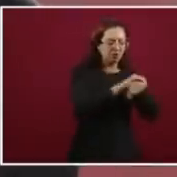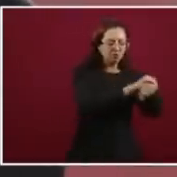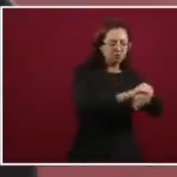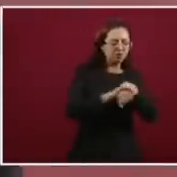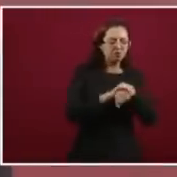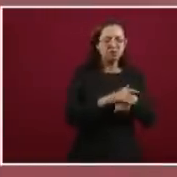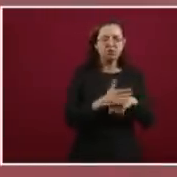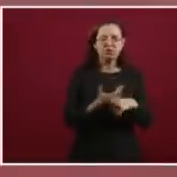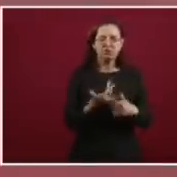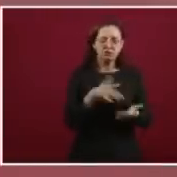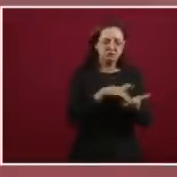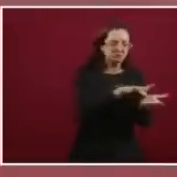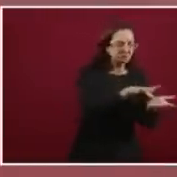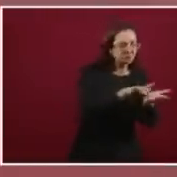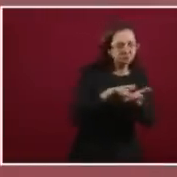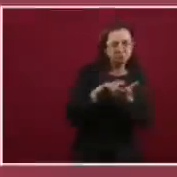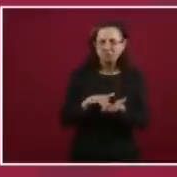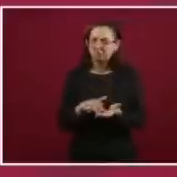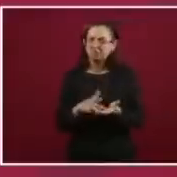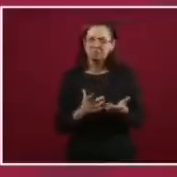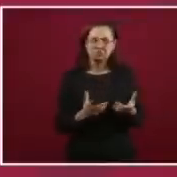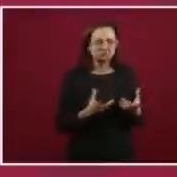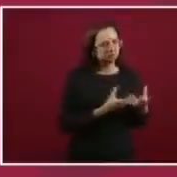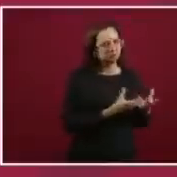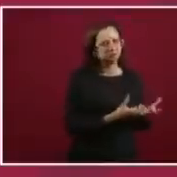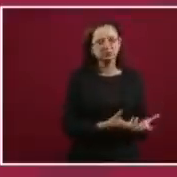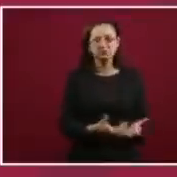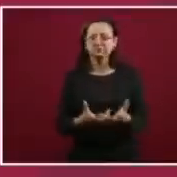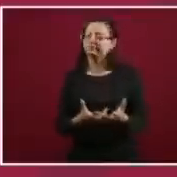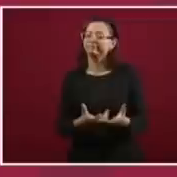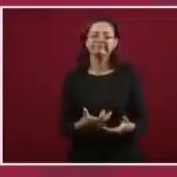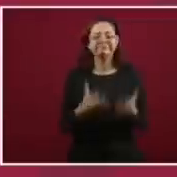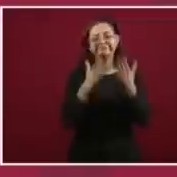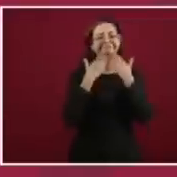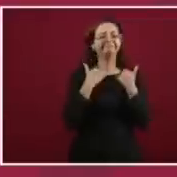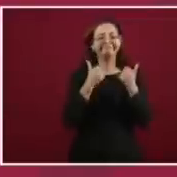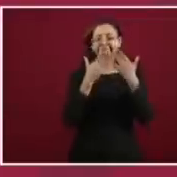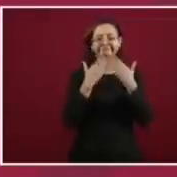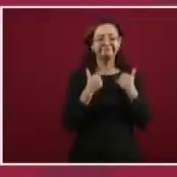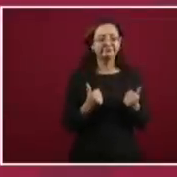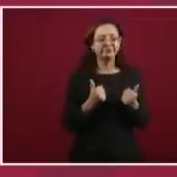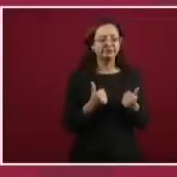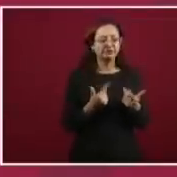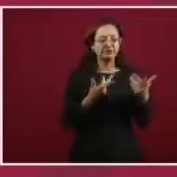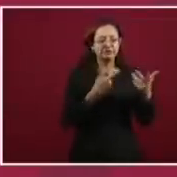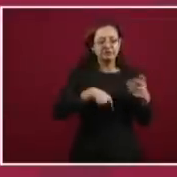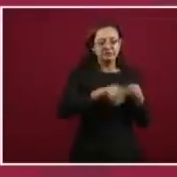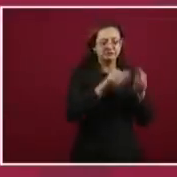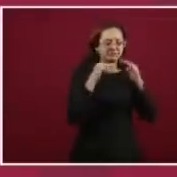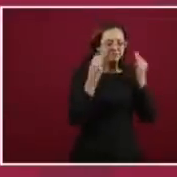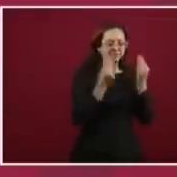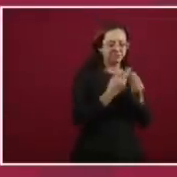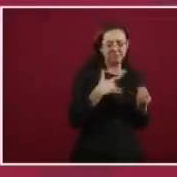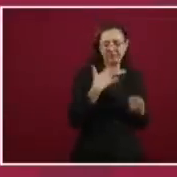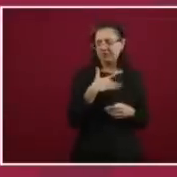y a valerse de jóvenes con y adicciones